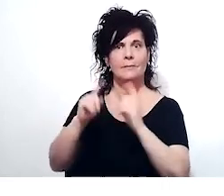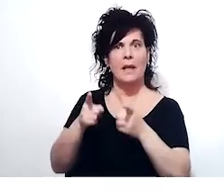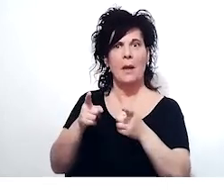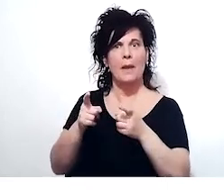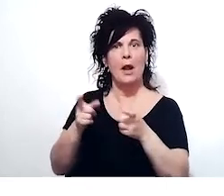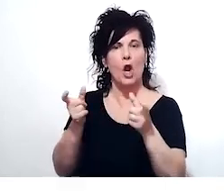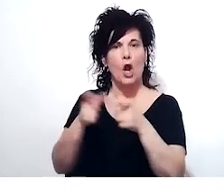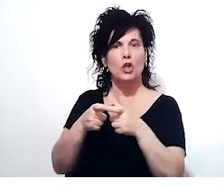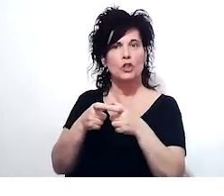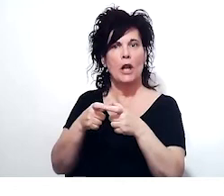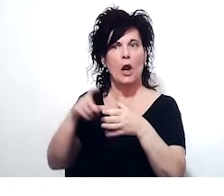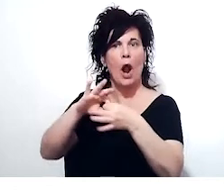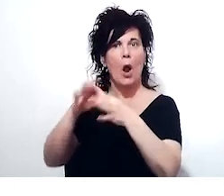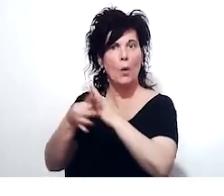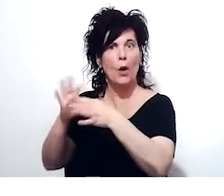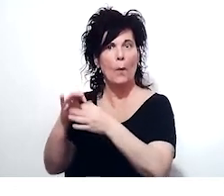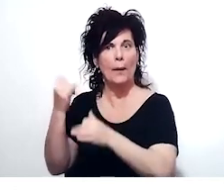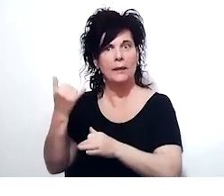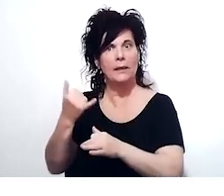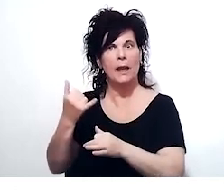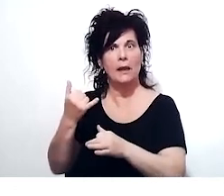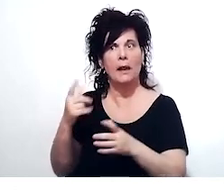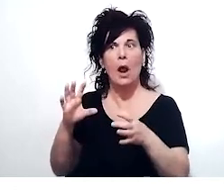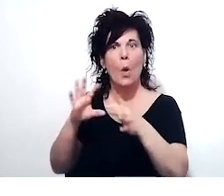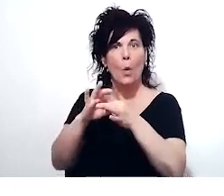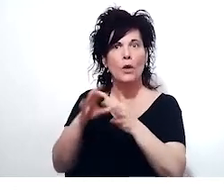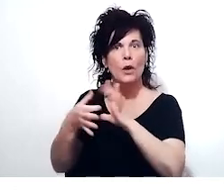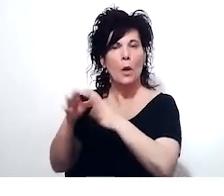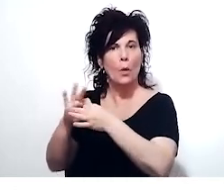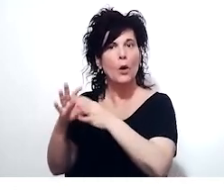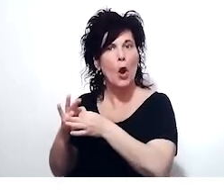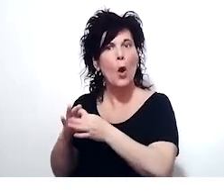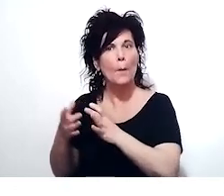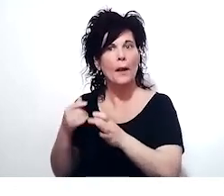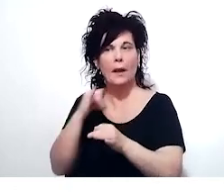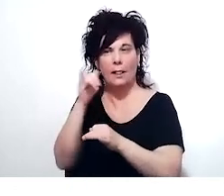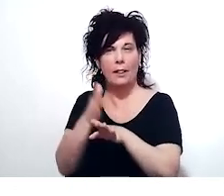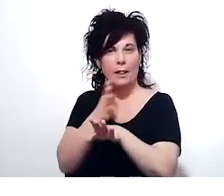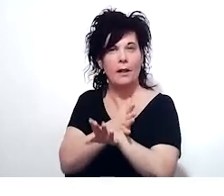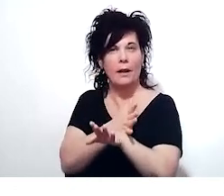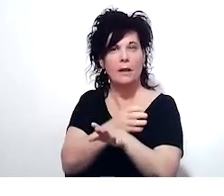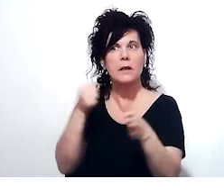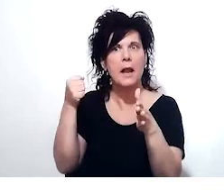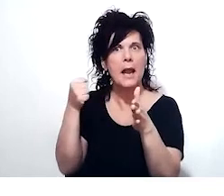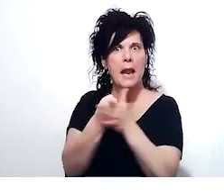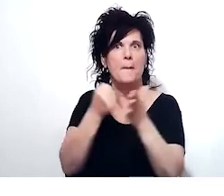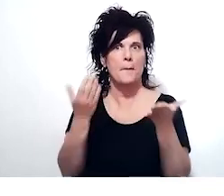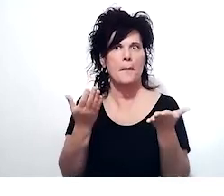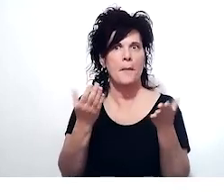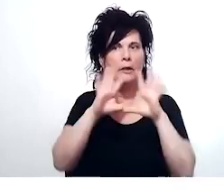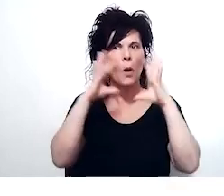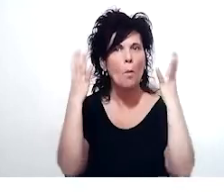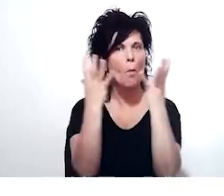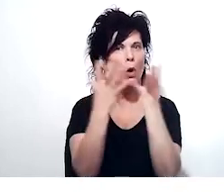Europa también tiene una normativa para privacidad, por supuesto, la Unión Europea con el GDPR, que les acabo de mencionar, y que ha impactado